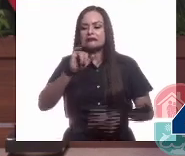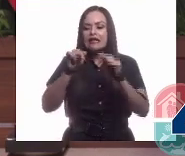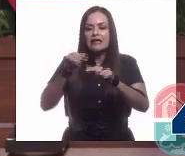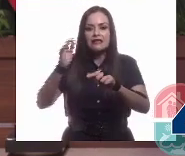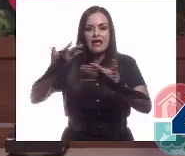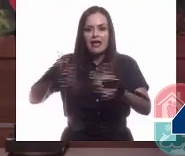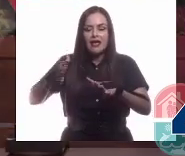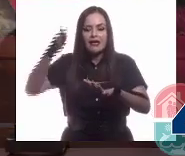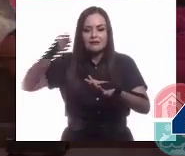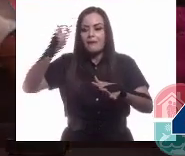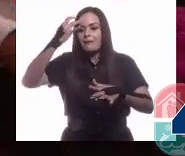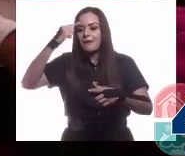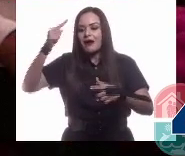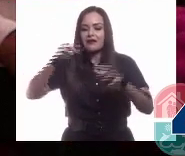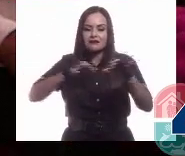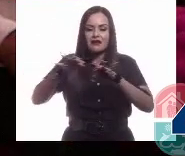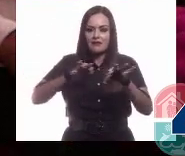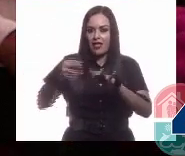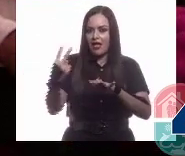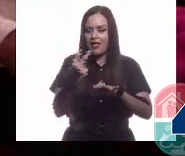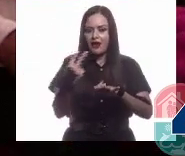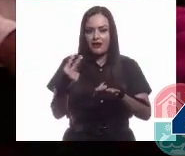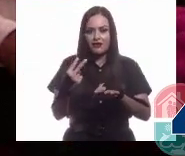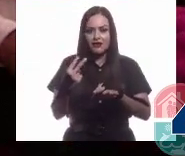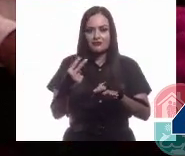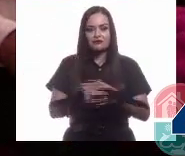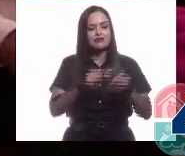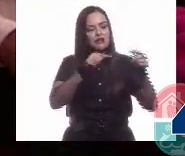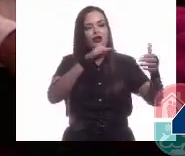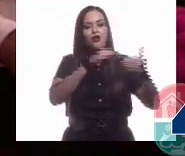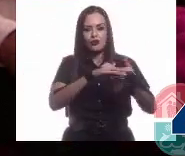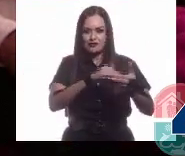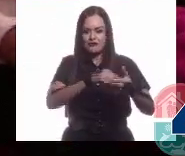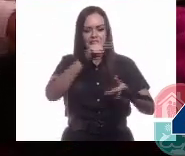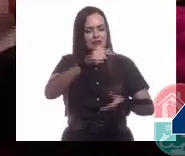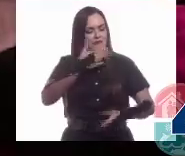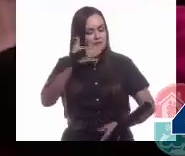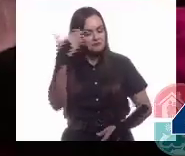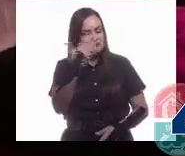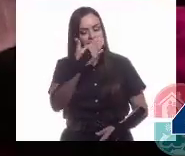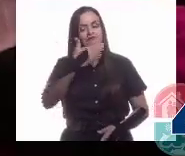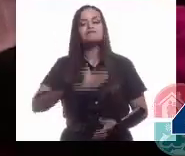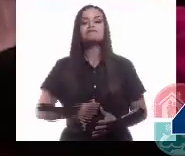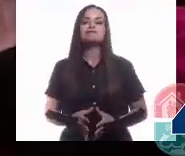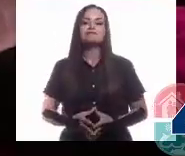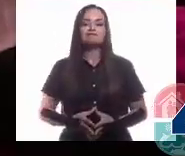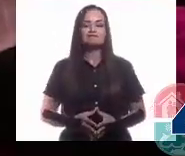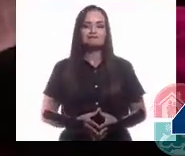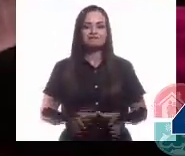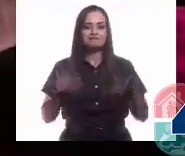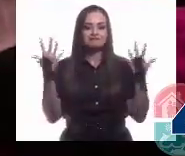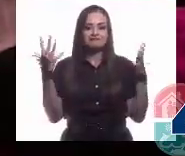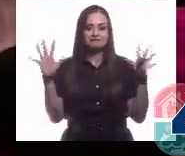para que esta idea se convierta en realidad. Las y los cabeños lo merecen.